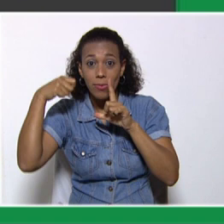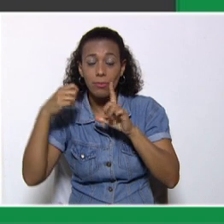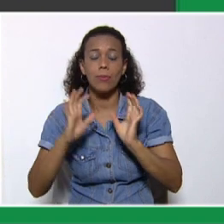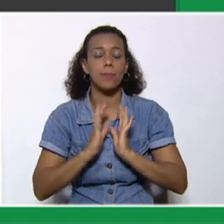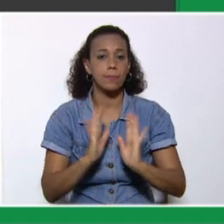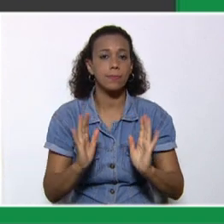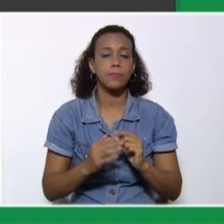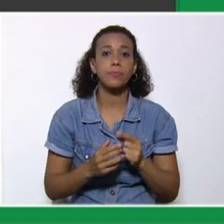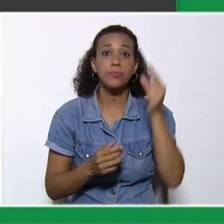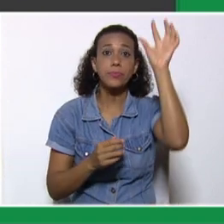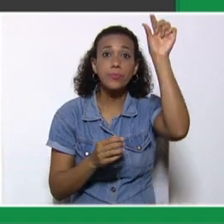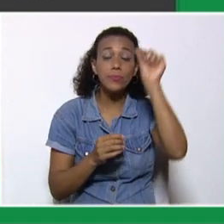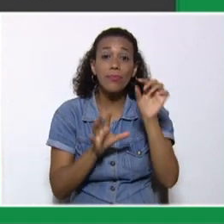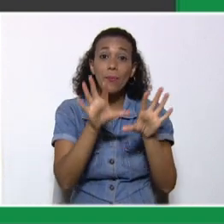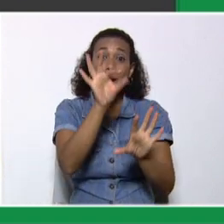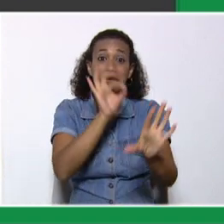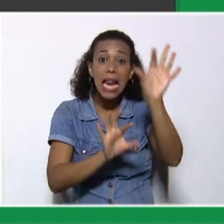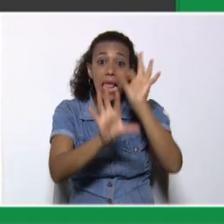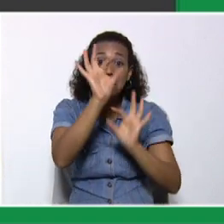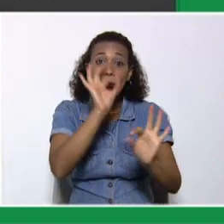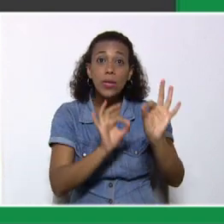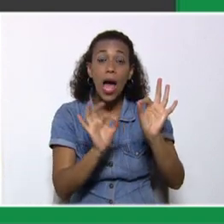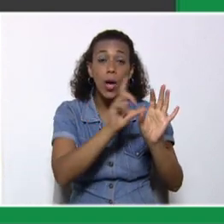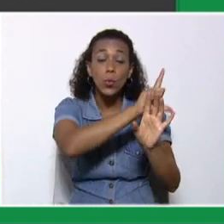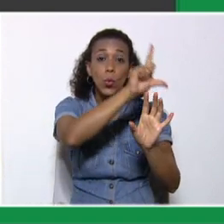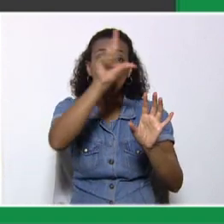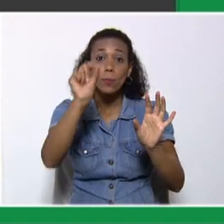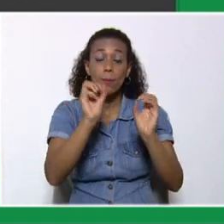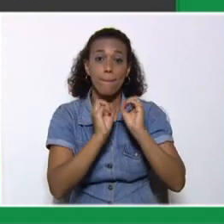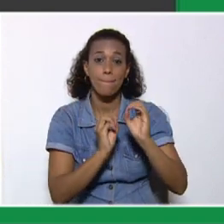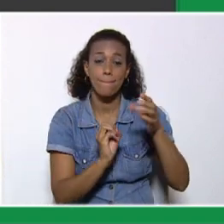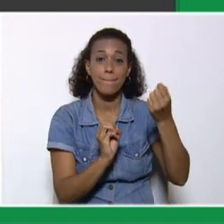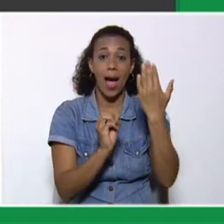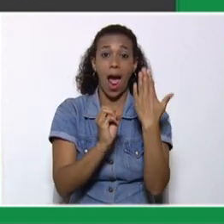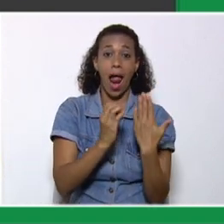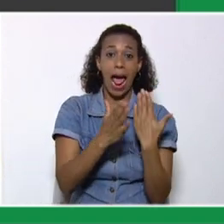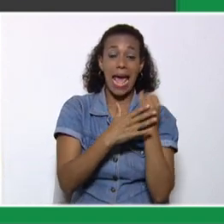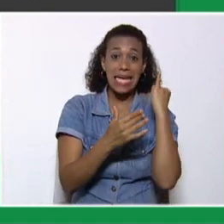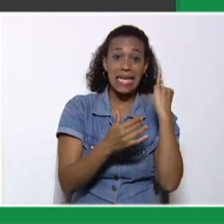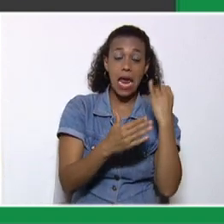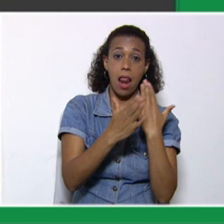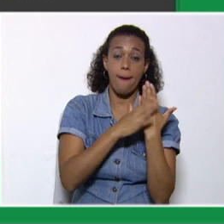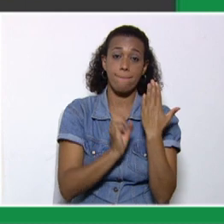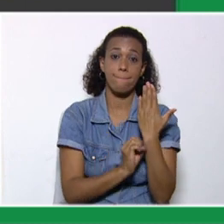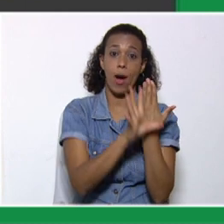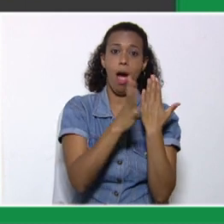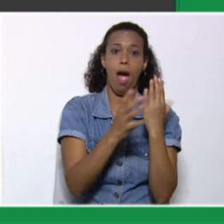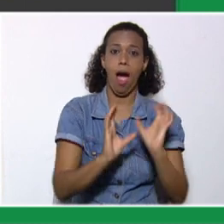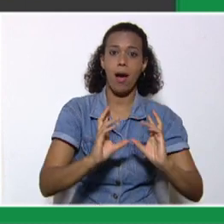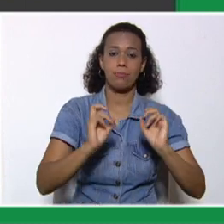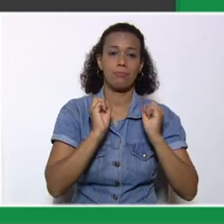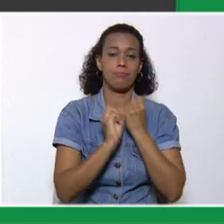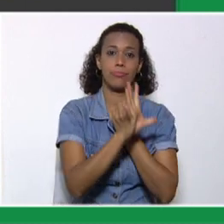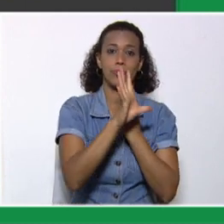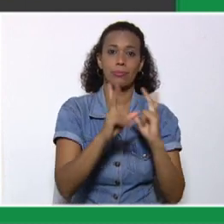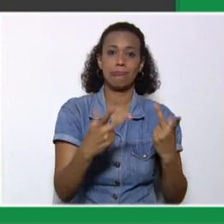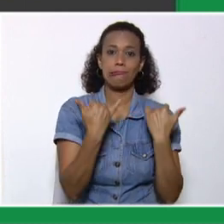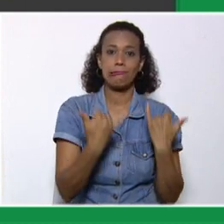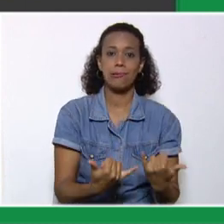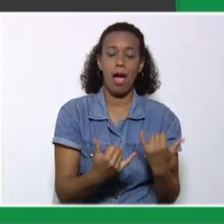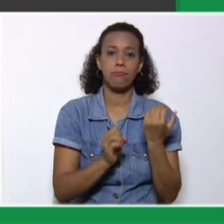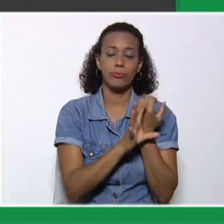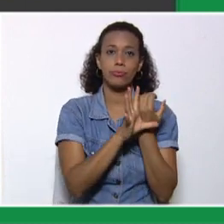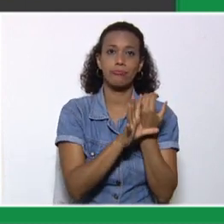video. Damos a seleccionar, abrir y vemos cómo nos aparece de manera instantánea